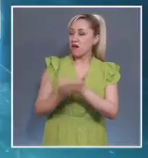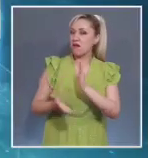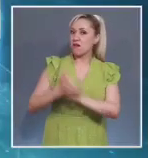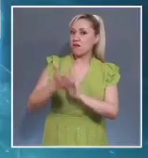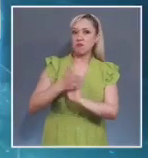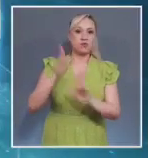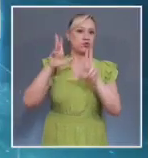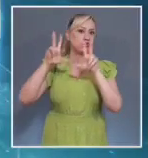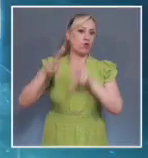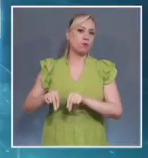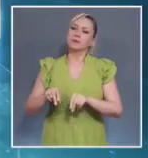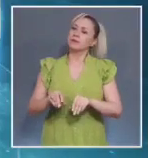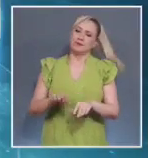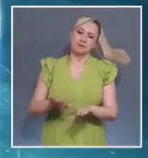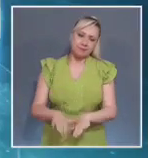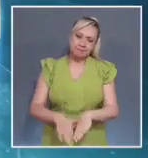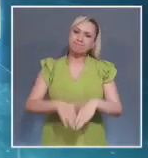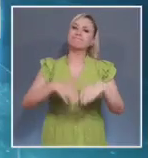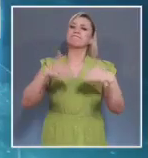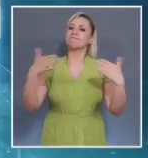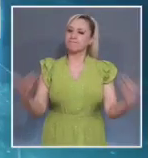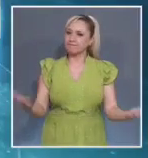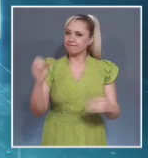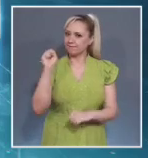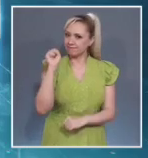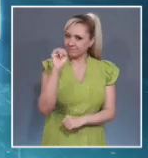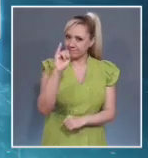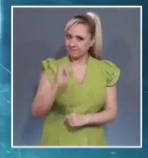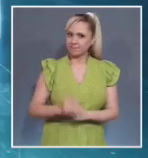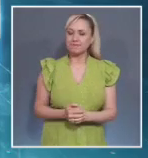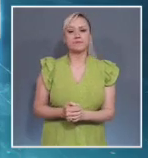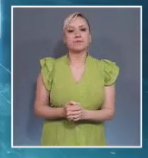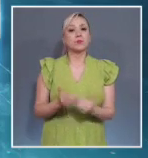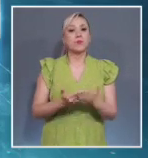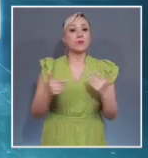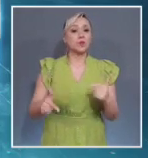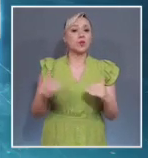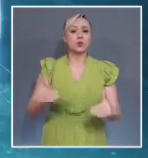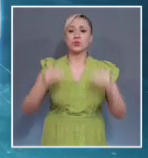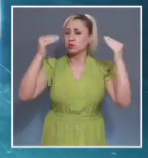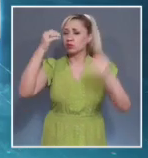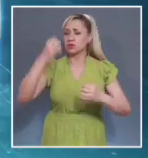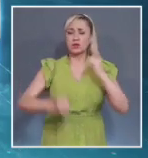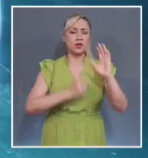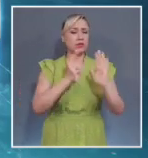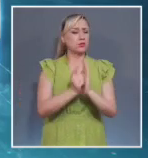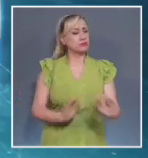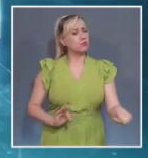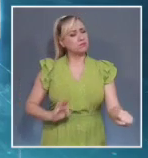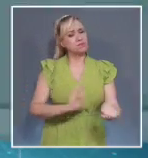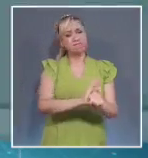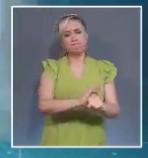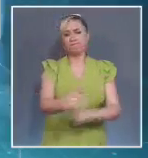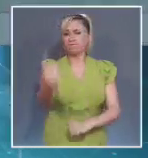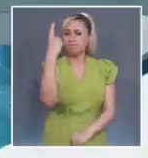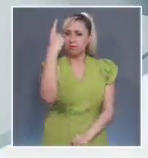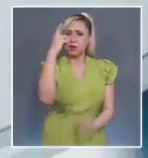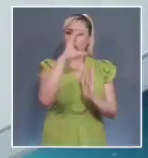La Suprema Corte seguirá protegiendo el contenido de la Constitución, afirmó el ministro Alberto Pérez Dayán.